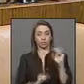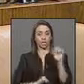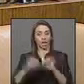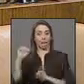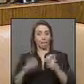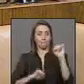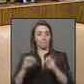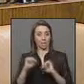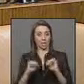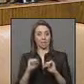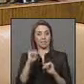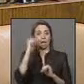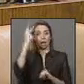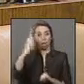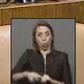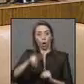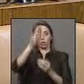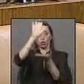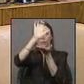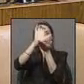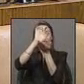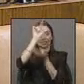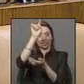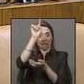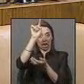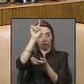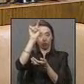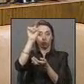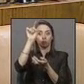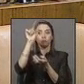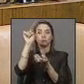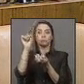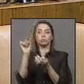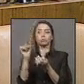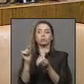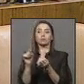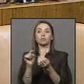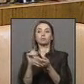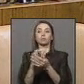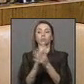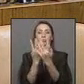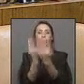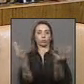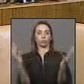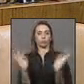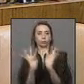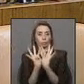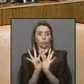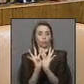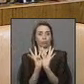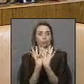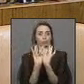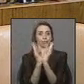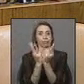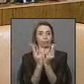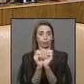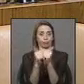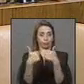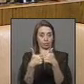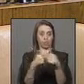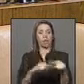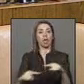estatal, con composición mixta de todos los actores, puedan ser los que